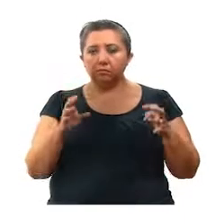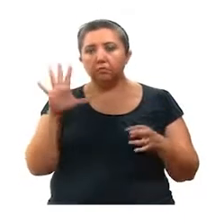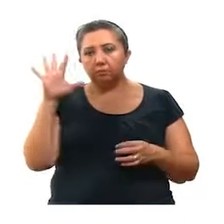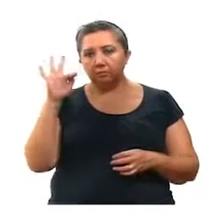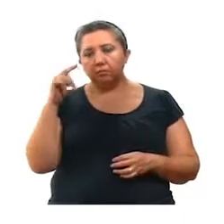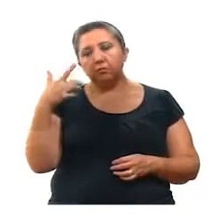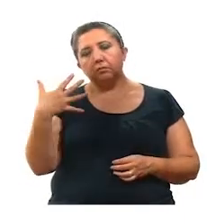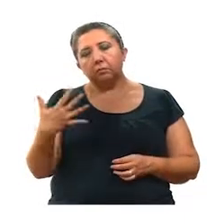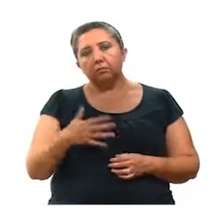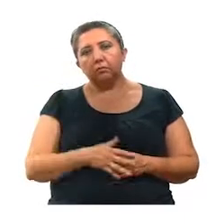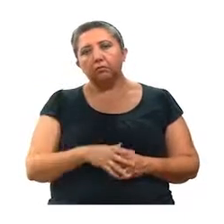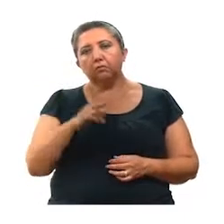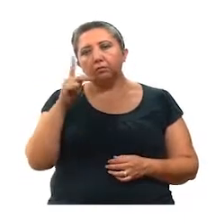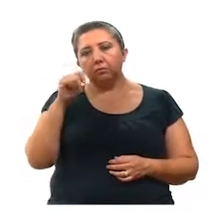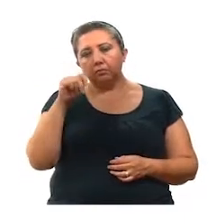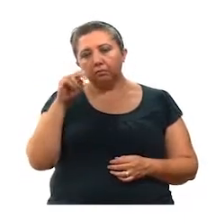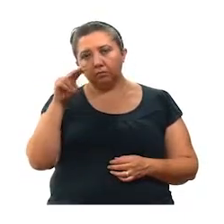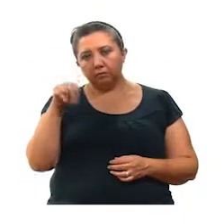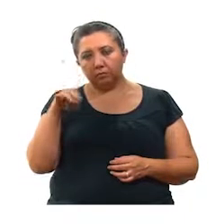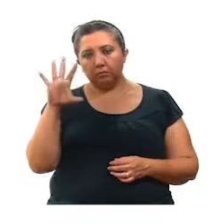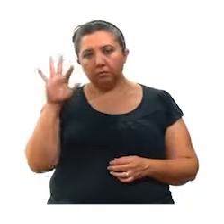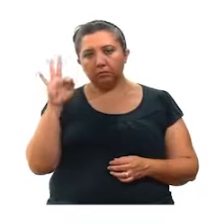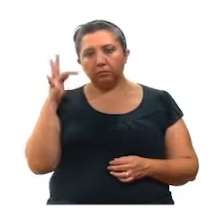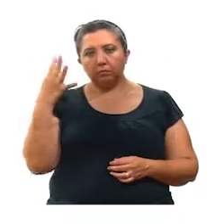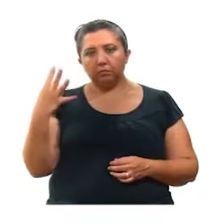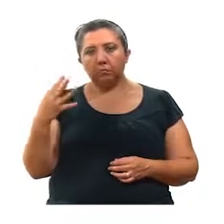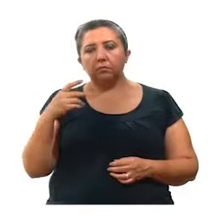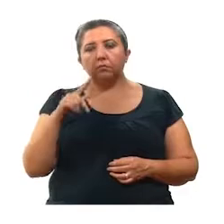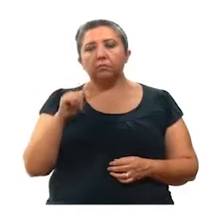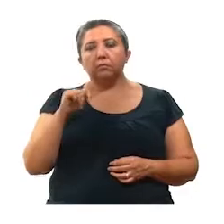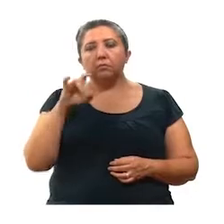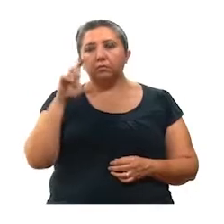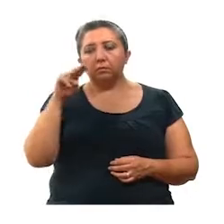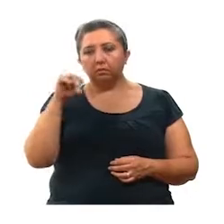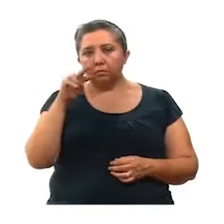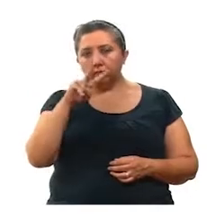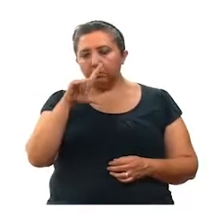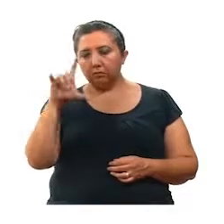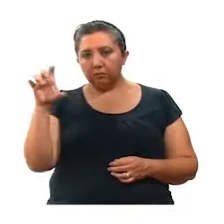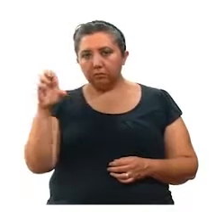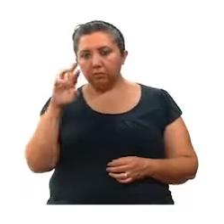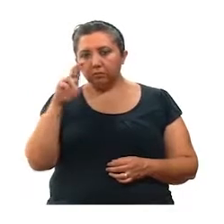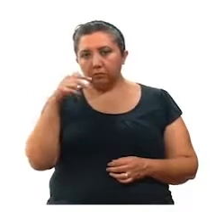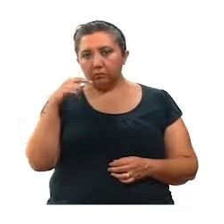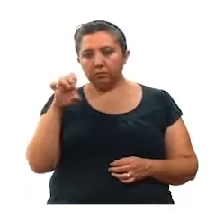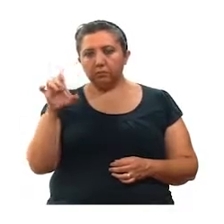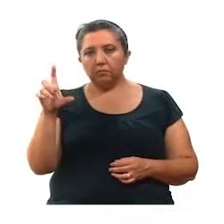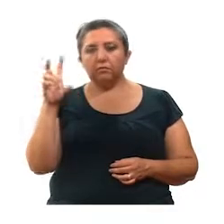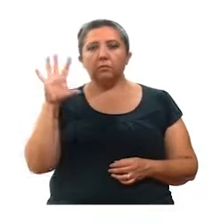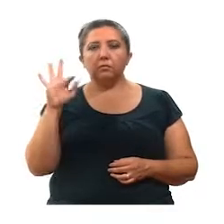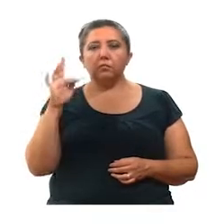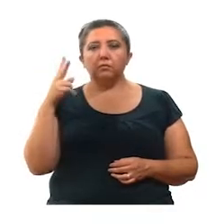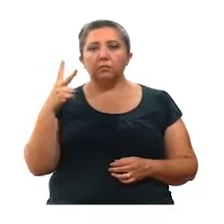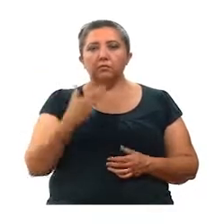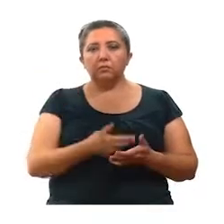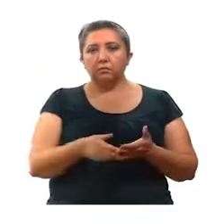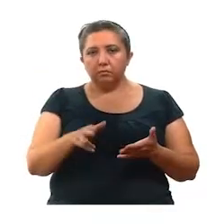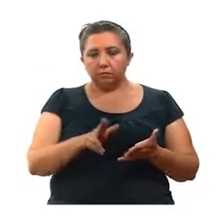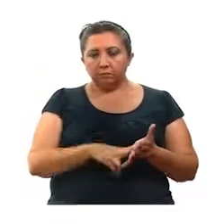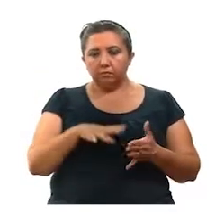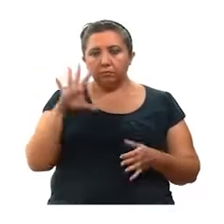Montejo, 45, Pacaptum, 44, Leandro Valle y Vergel 3, 42, Los